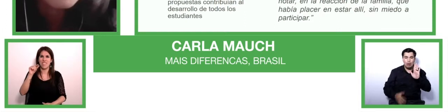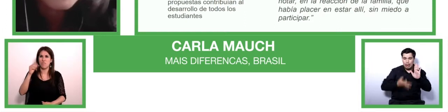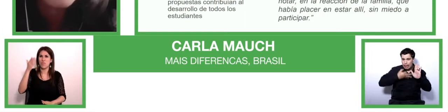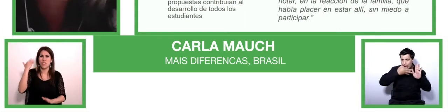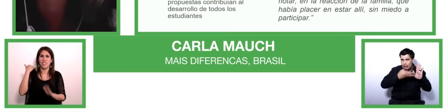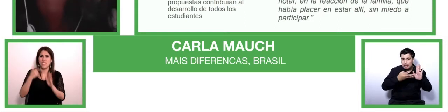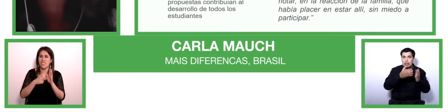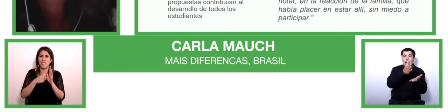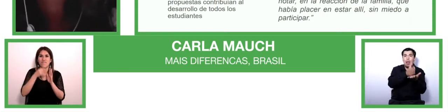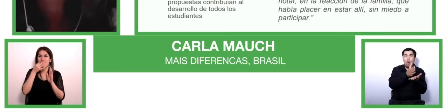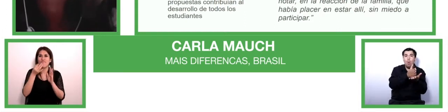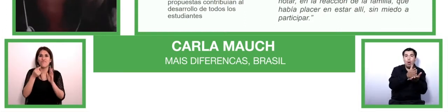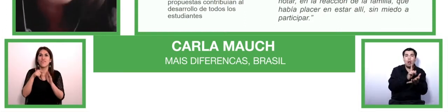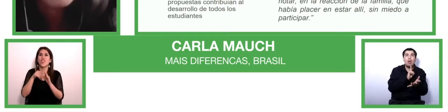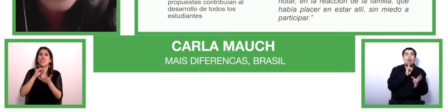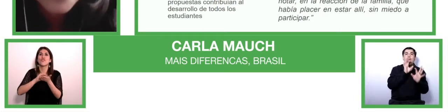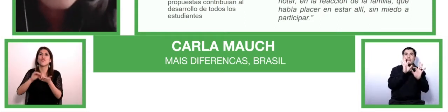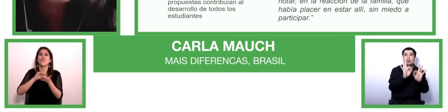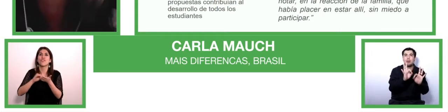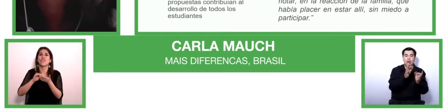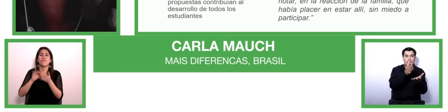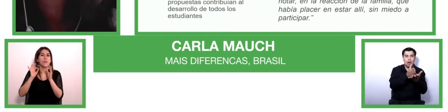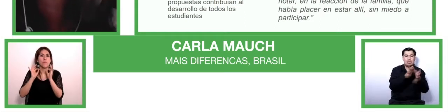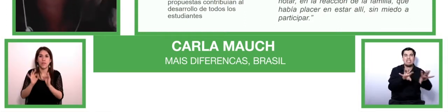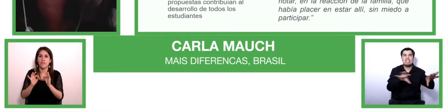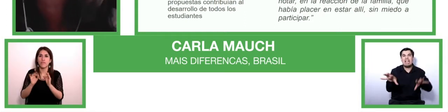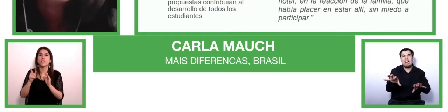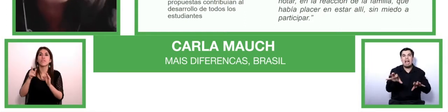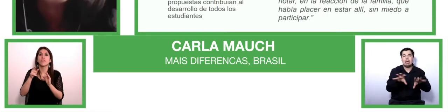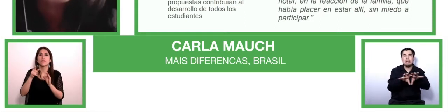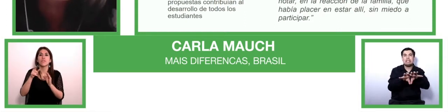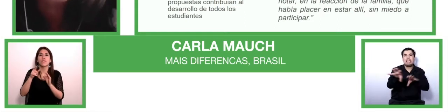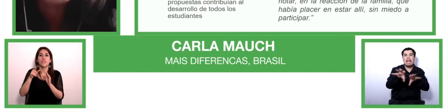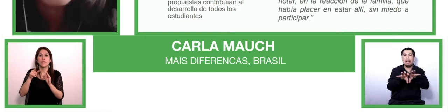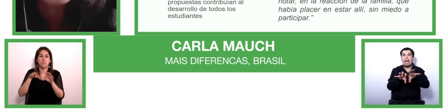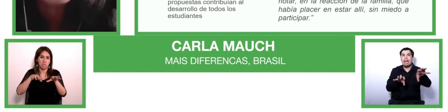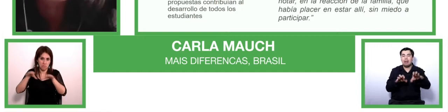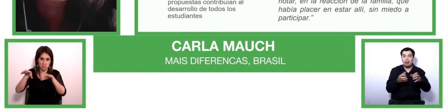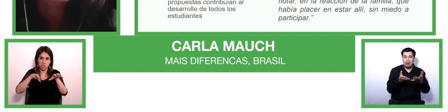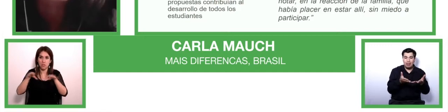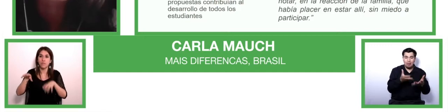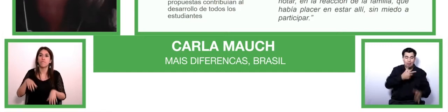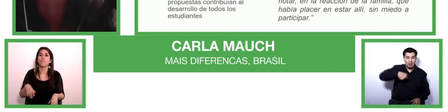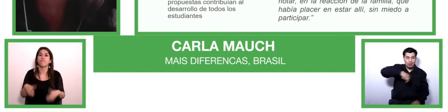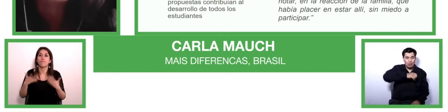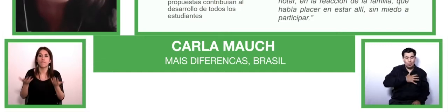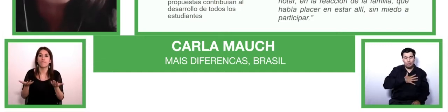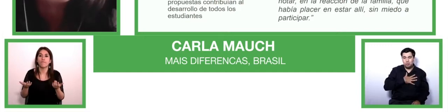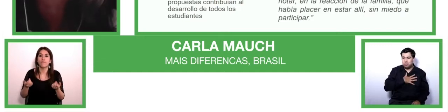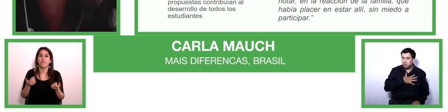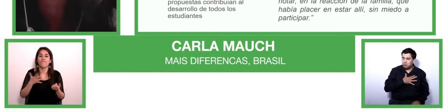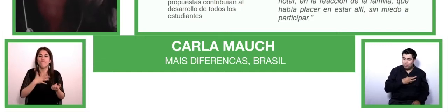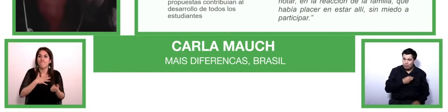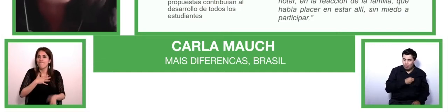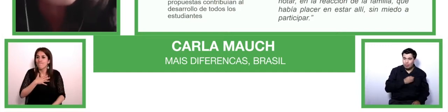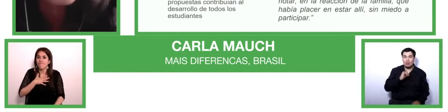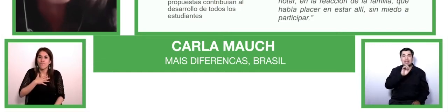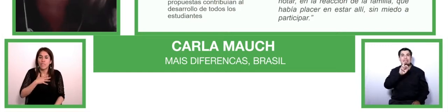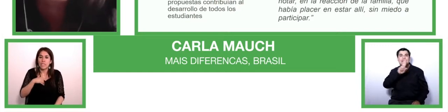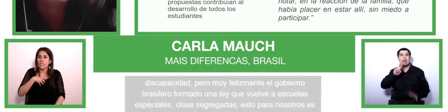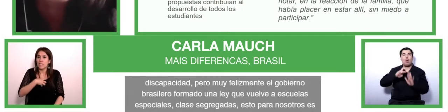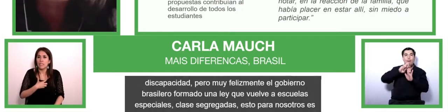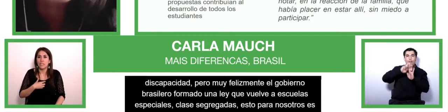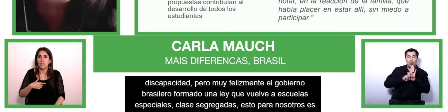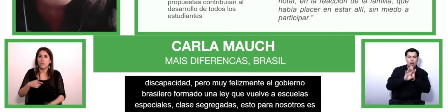escuelas especiales y clases segregadas. Esto para nosotros es una pérdida. Entonces, Zero Project, encontrar